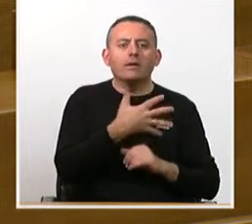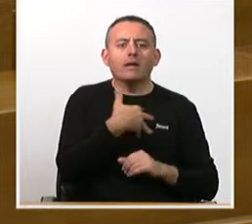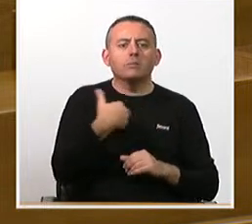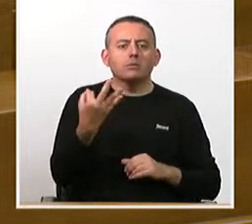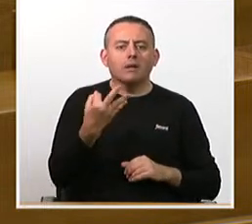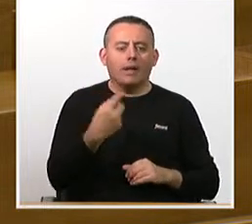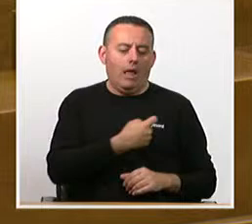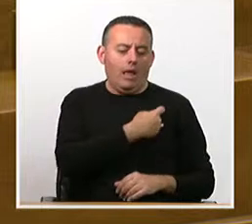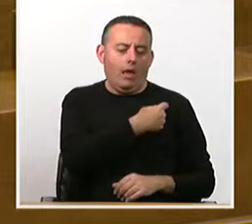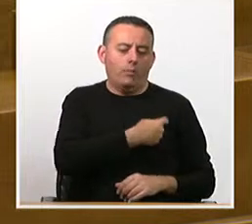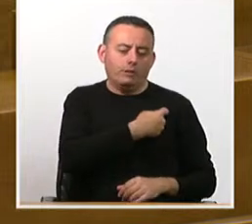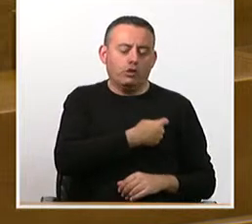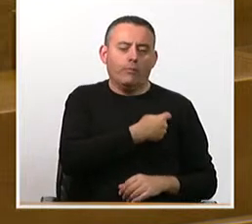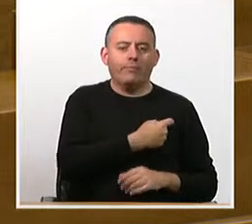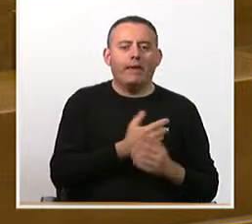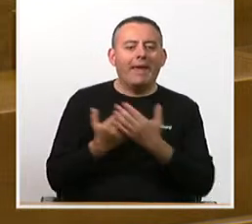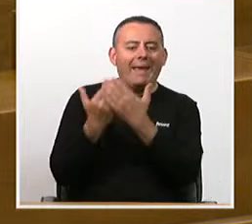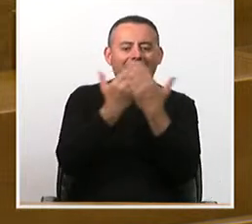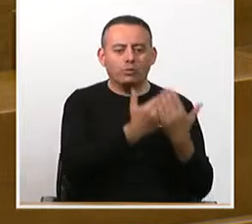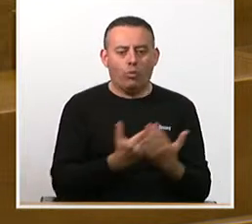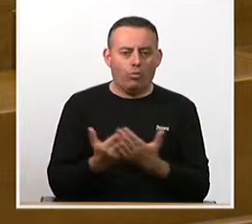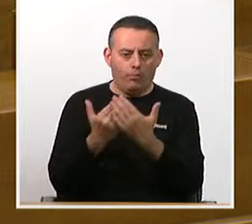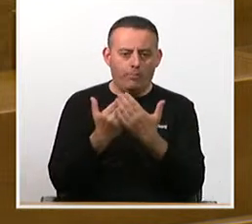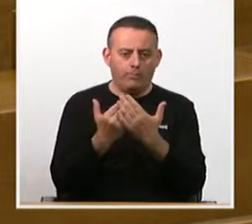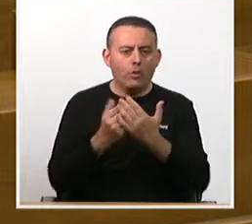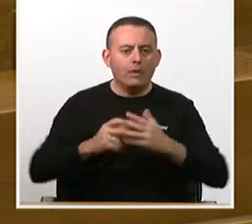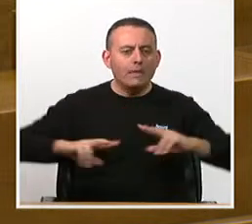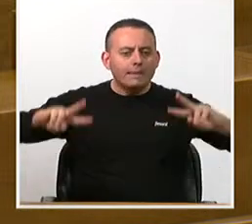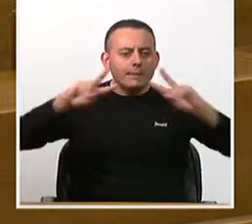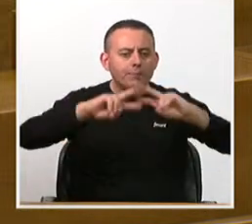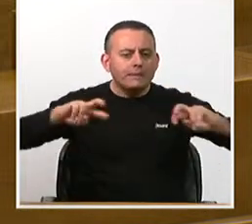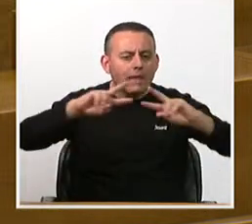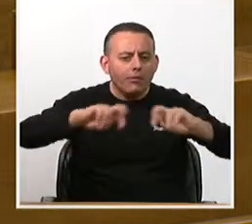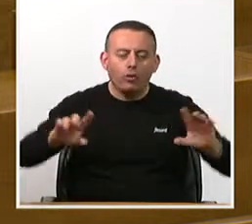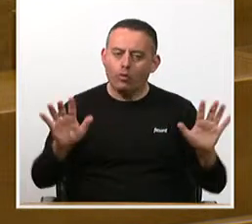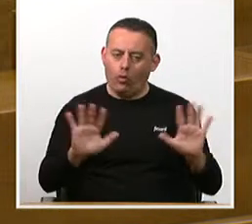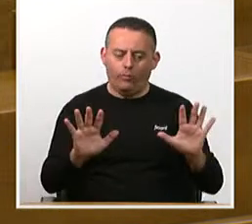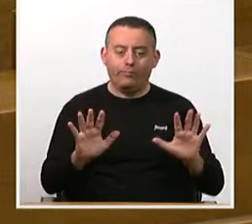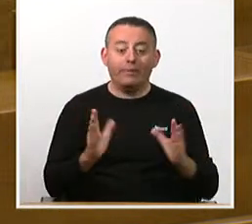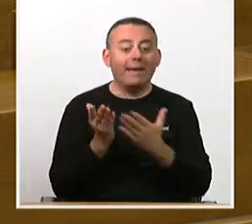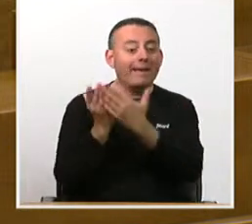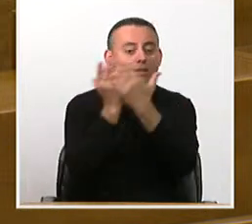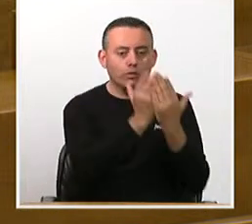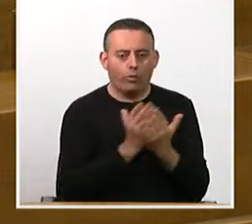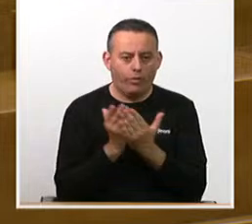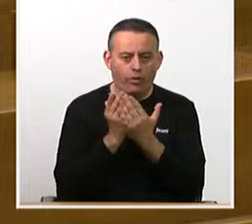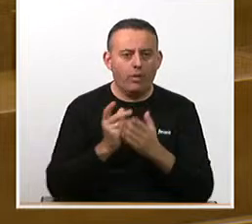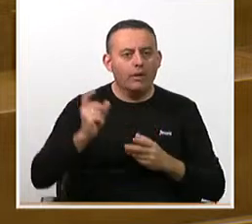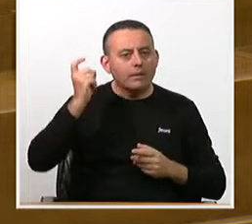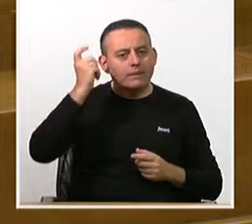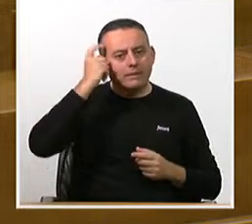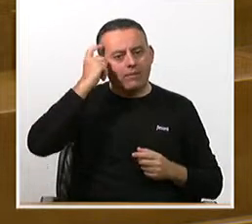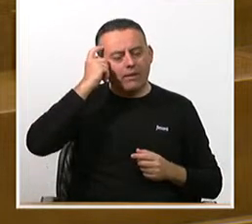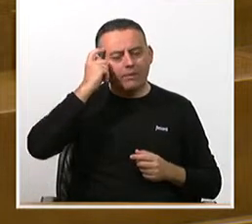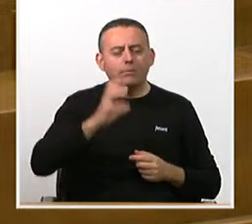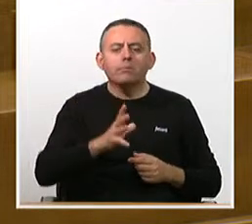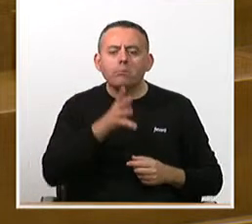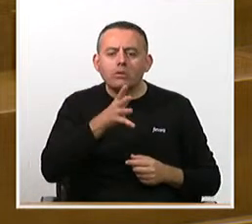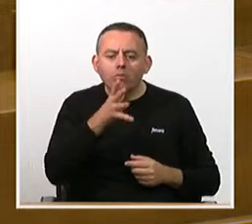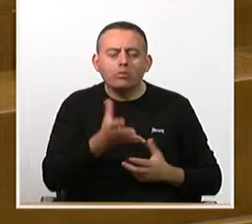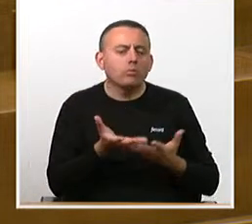de Investiga de estudio para saber causes sobre para intentar